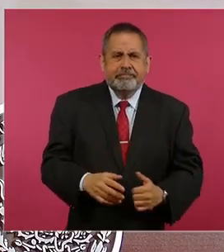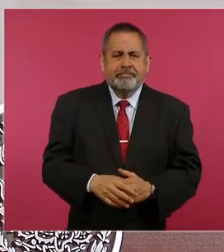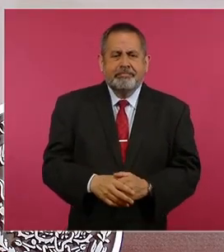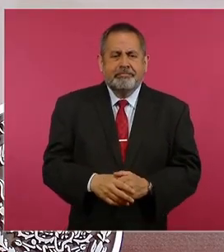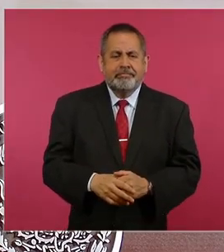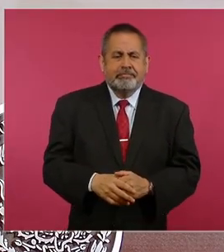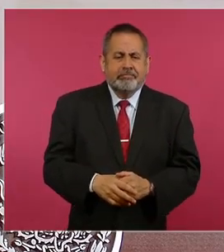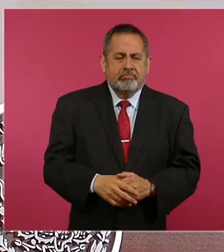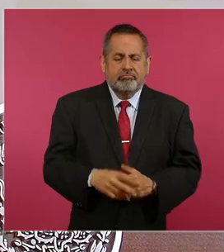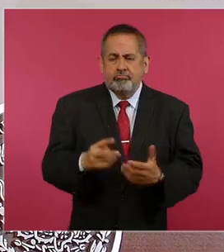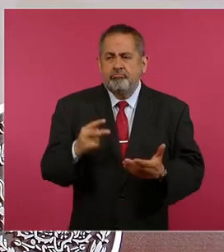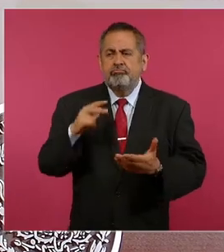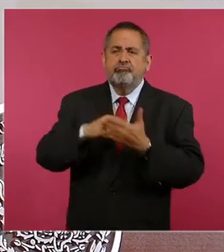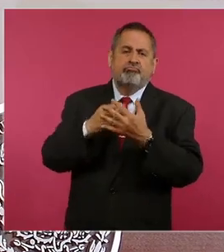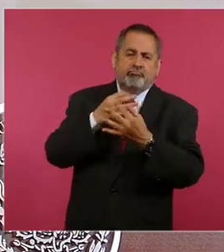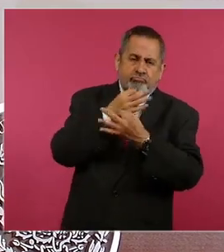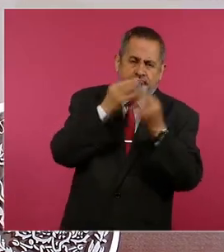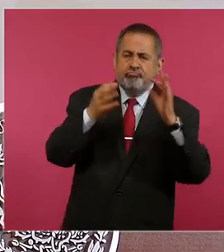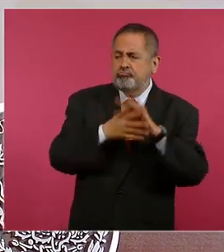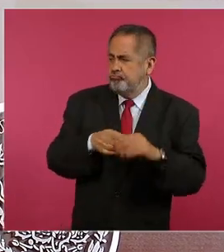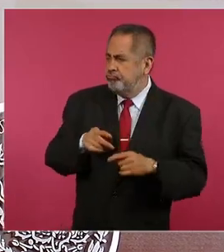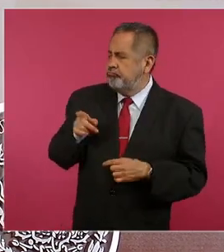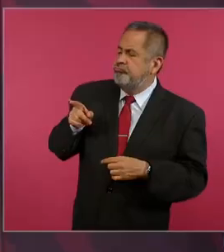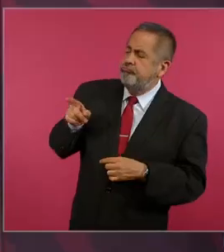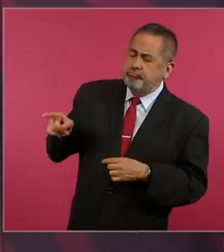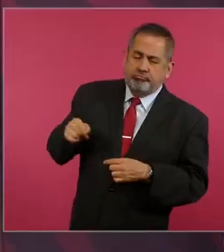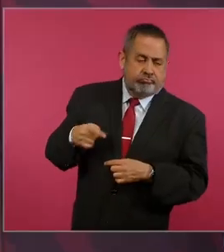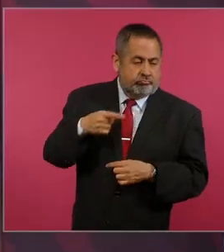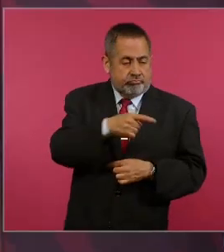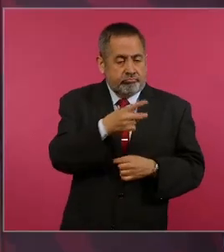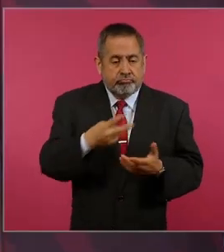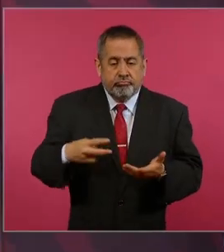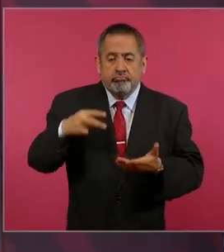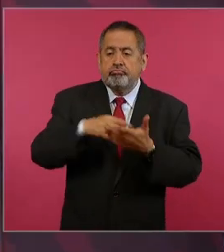no se han pronunciado por la campaña